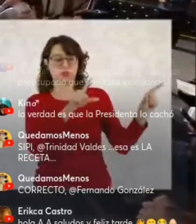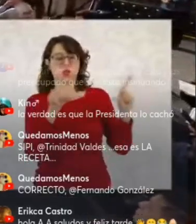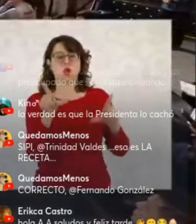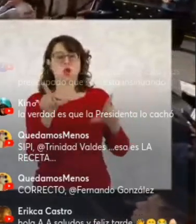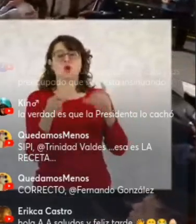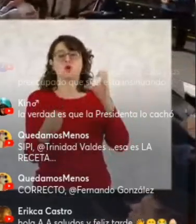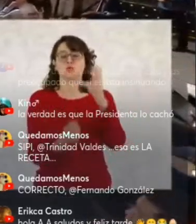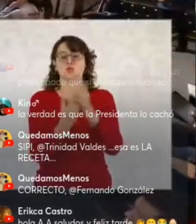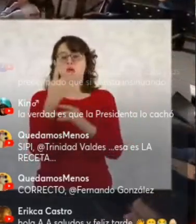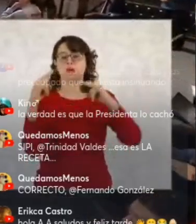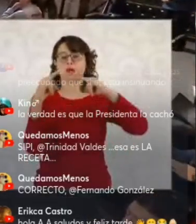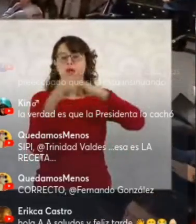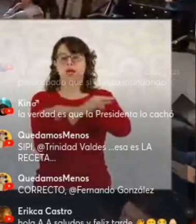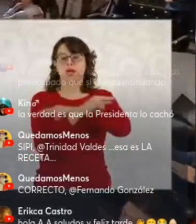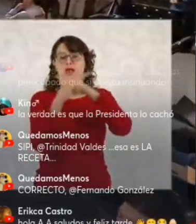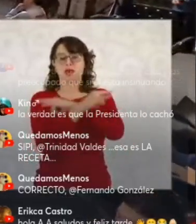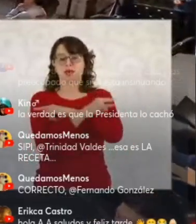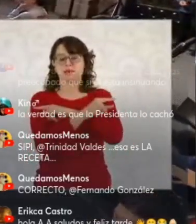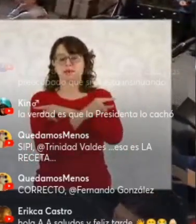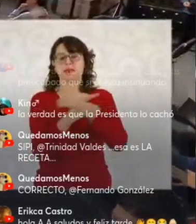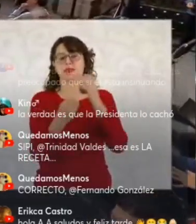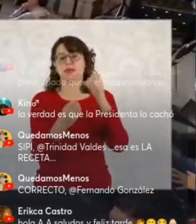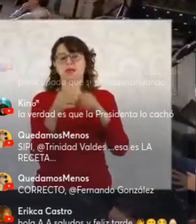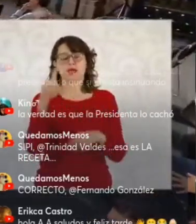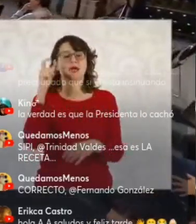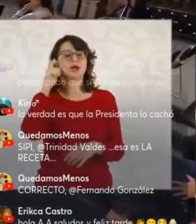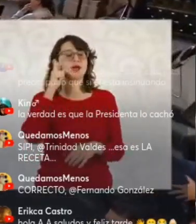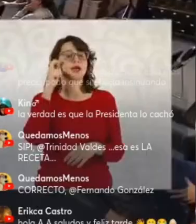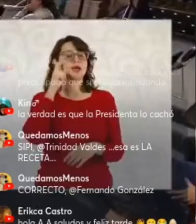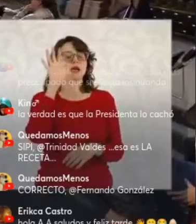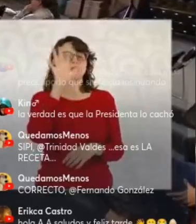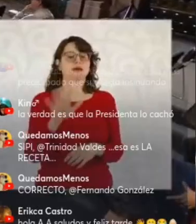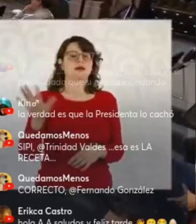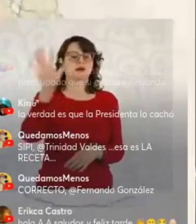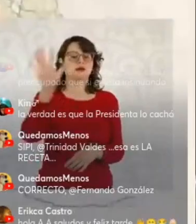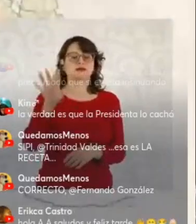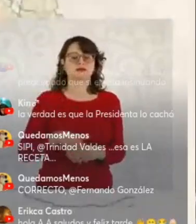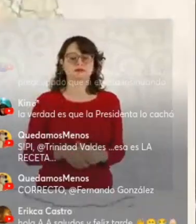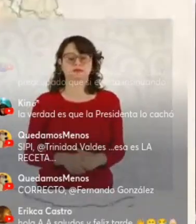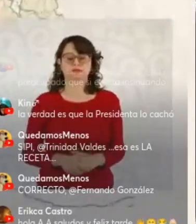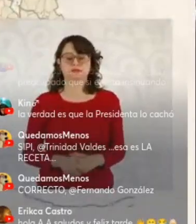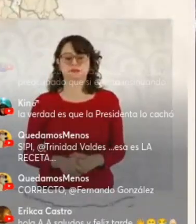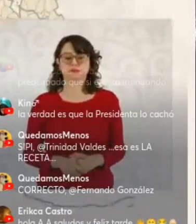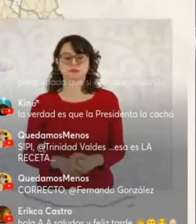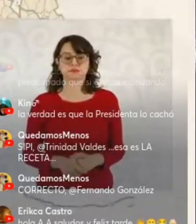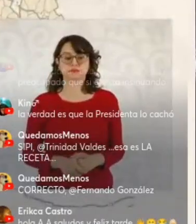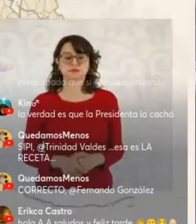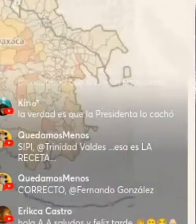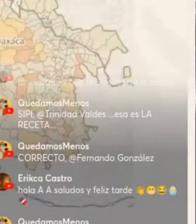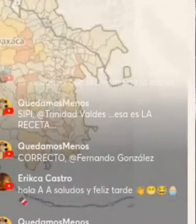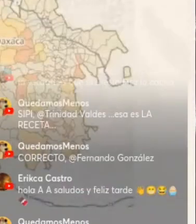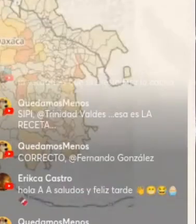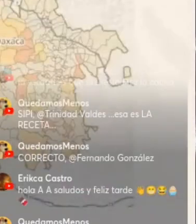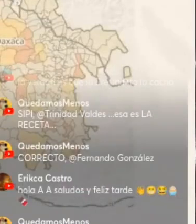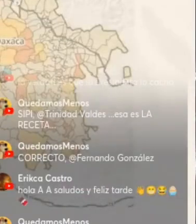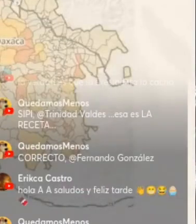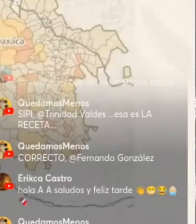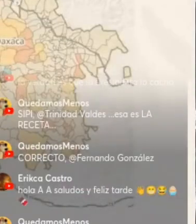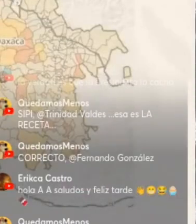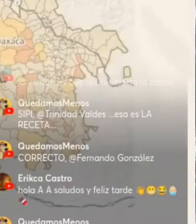nuevas carreteras que va a haber. Una parte es en la Mixteca y después su colindancia con la montaña de Guerrero.